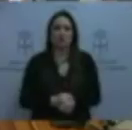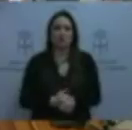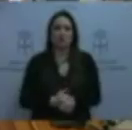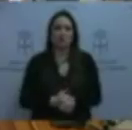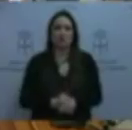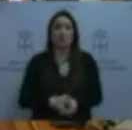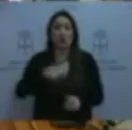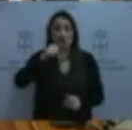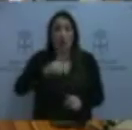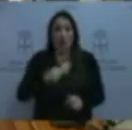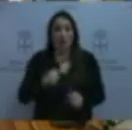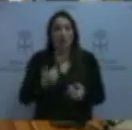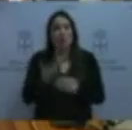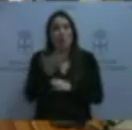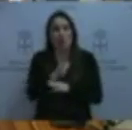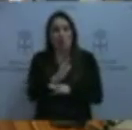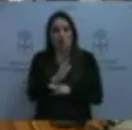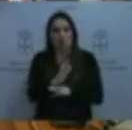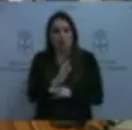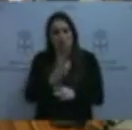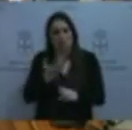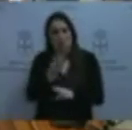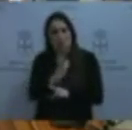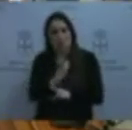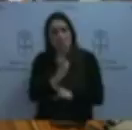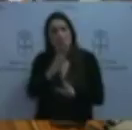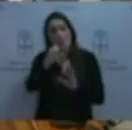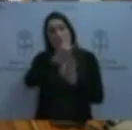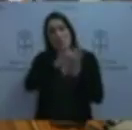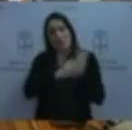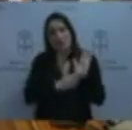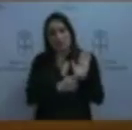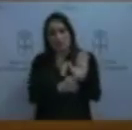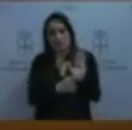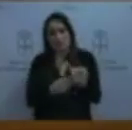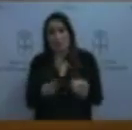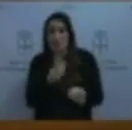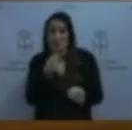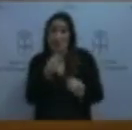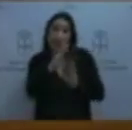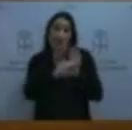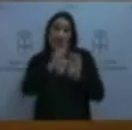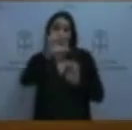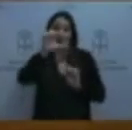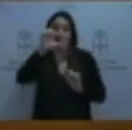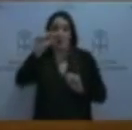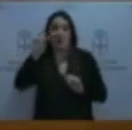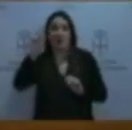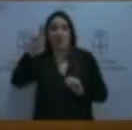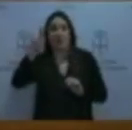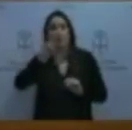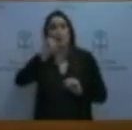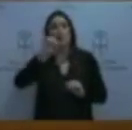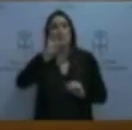Hoy presentamos una moción que propone medidas de mejora del nuevo programa LEADER 2014-2020 y que